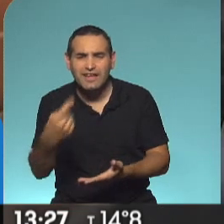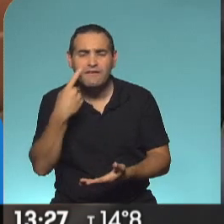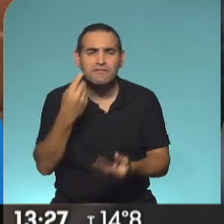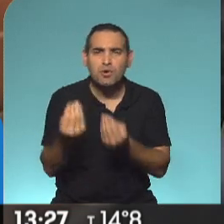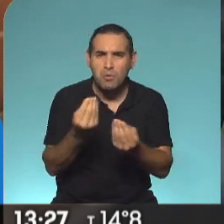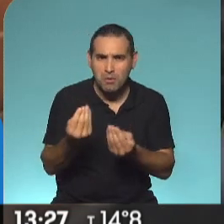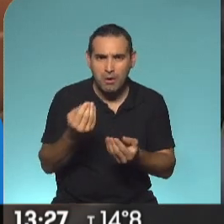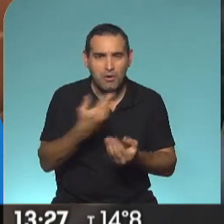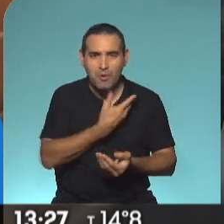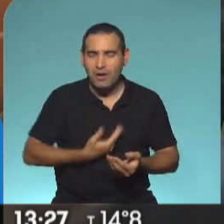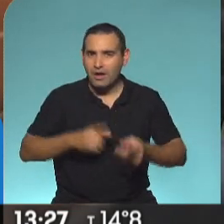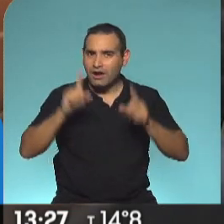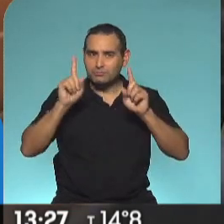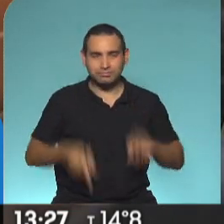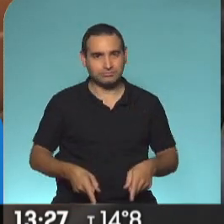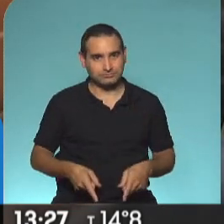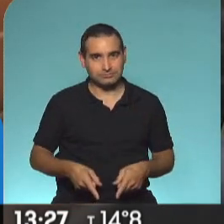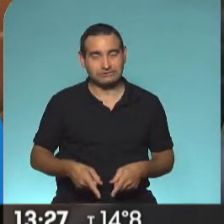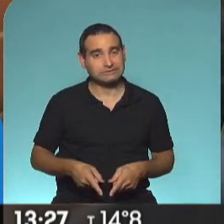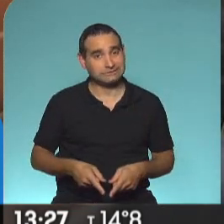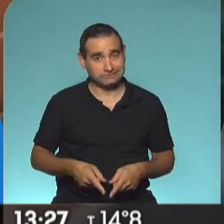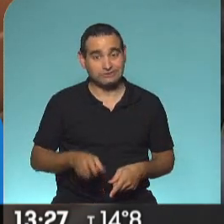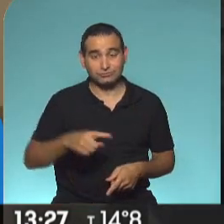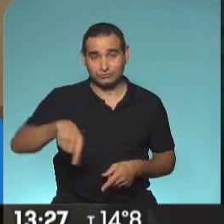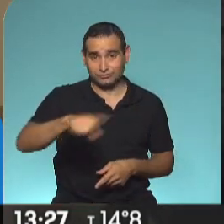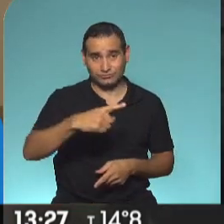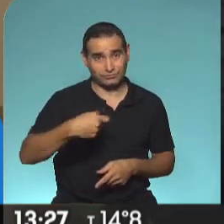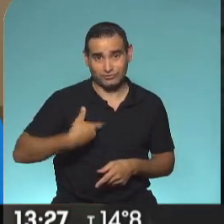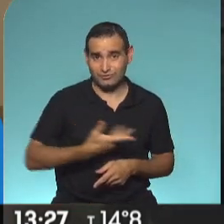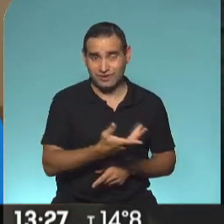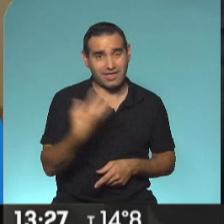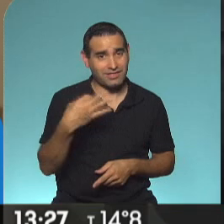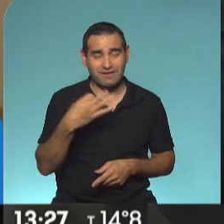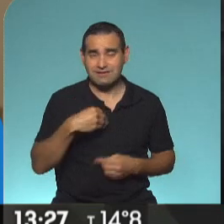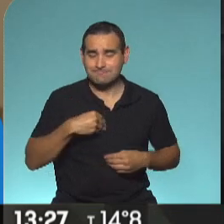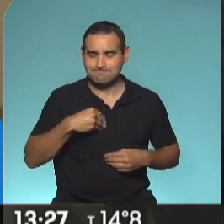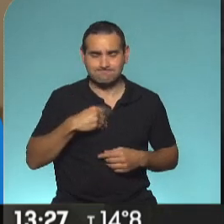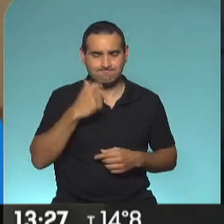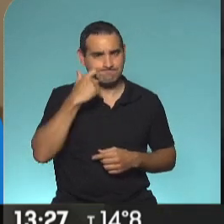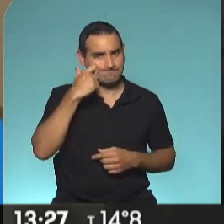vivían. Y eso como sociedad a nosotros debe avergonzarnos.